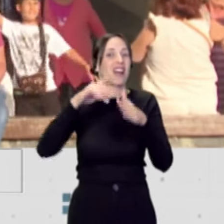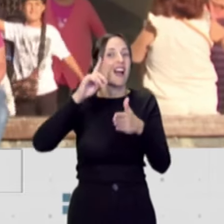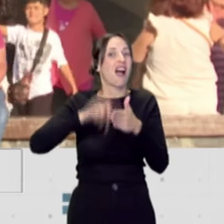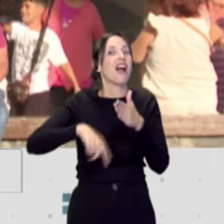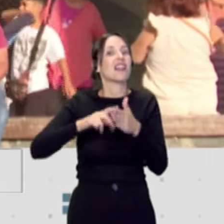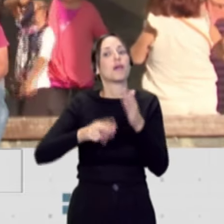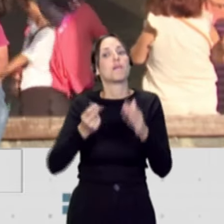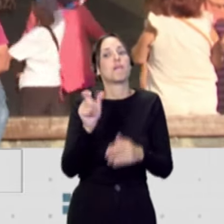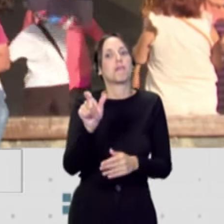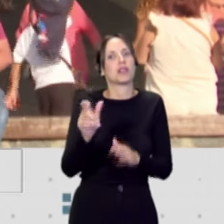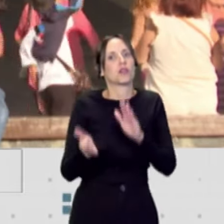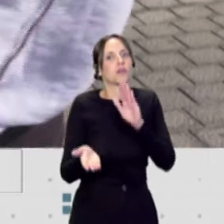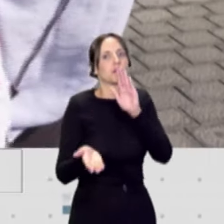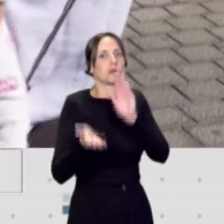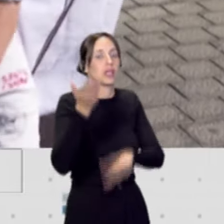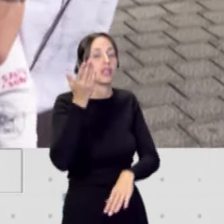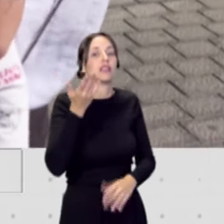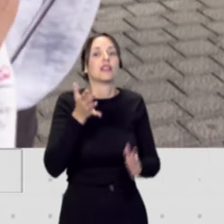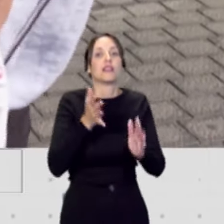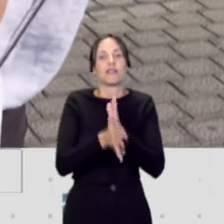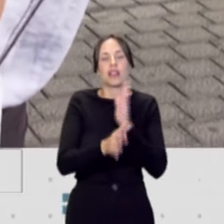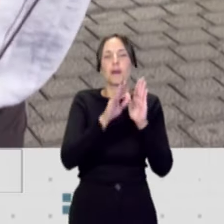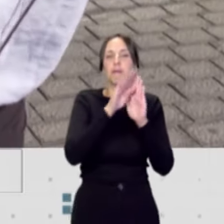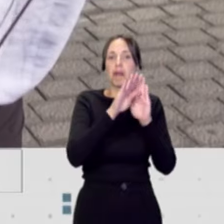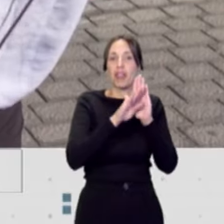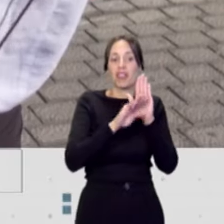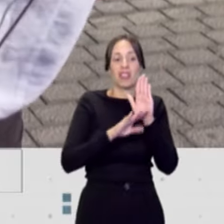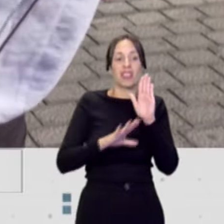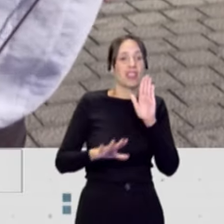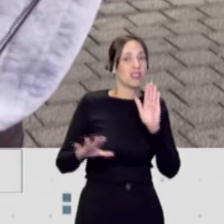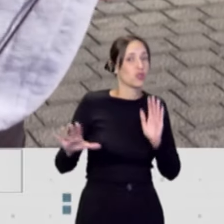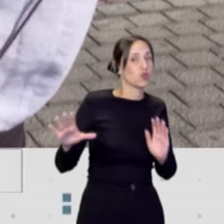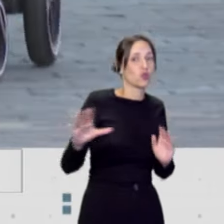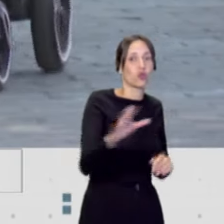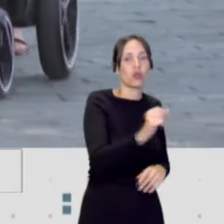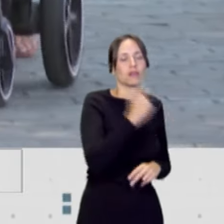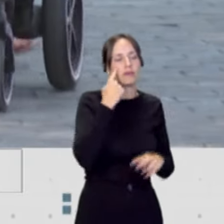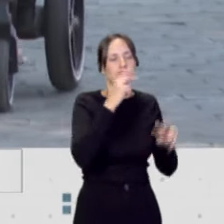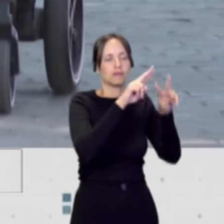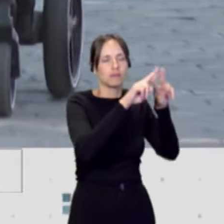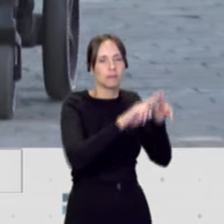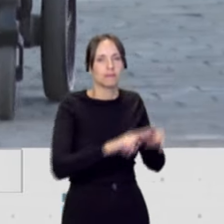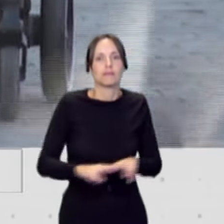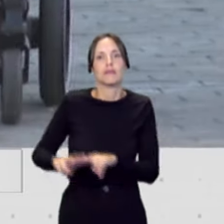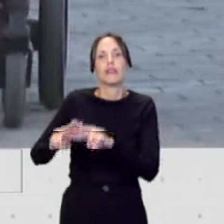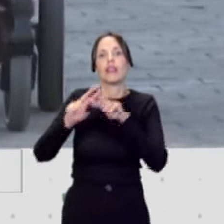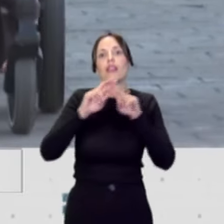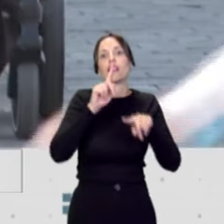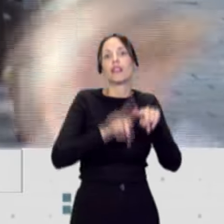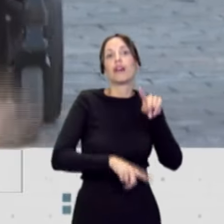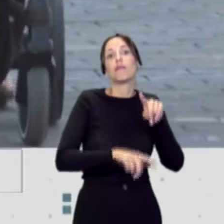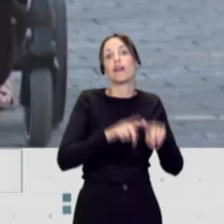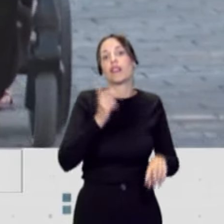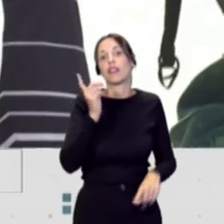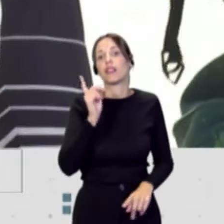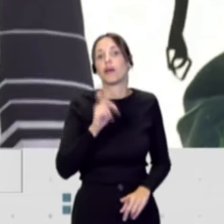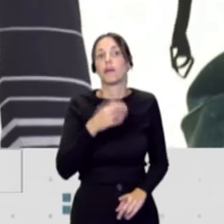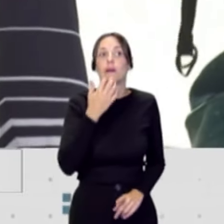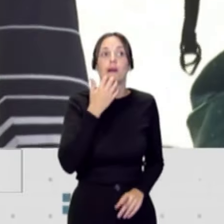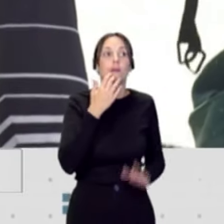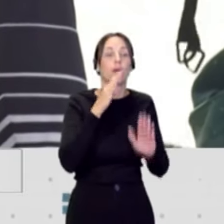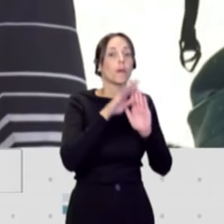vivienda habitual muy importante. Entonces, todas esas medidas son las que se analizan y se intentan consensuar en medidas que